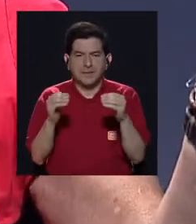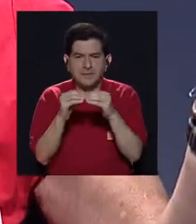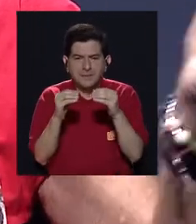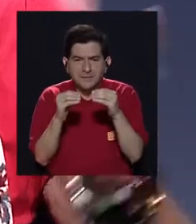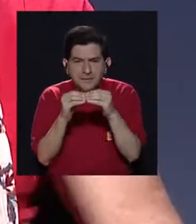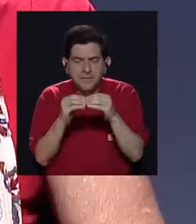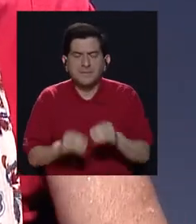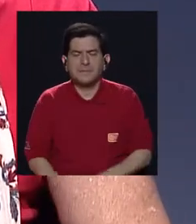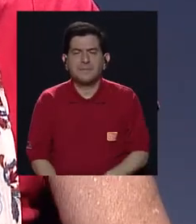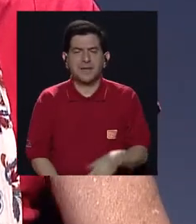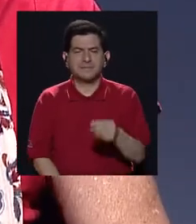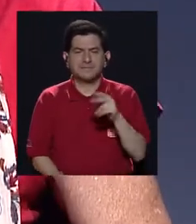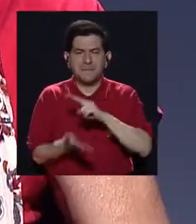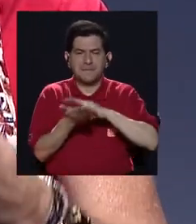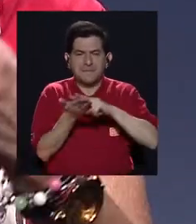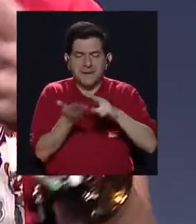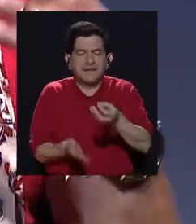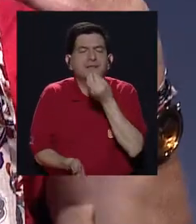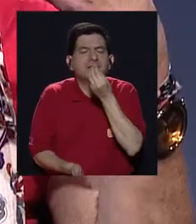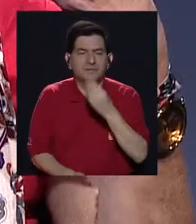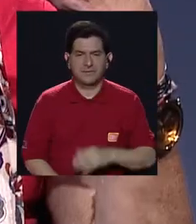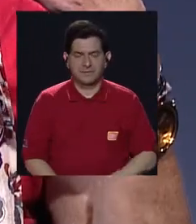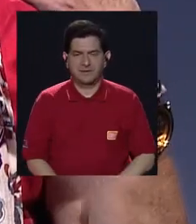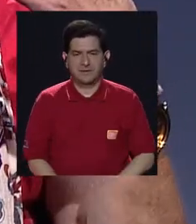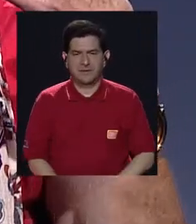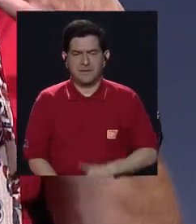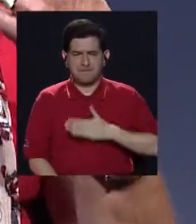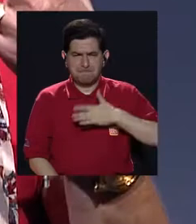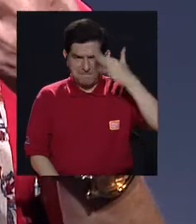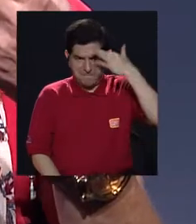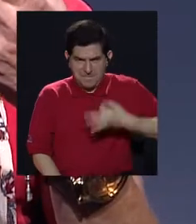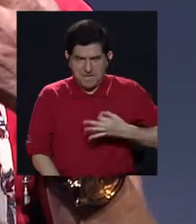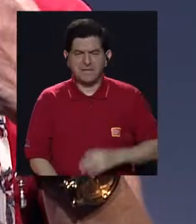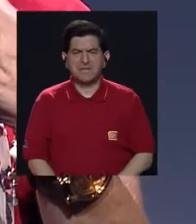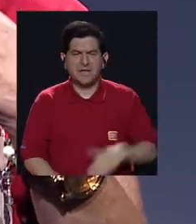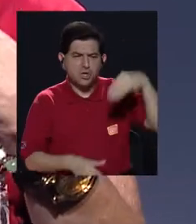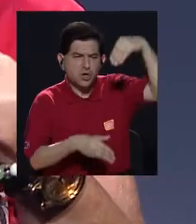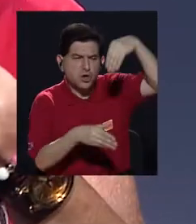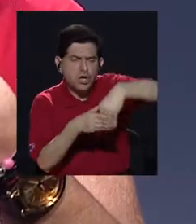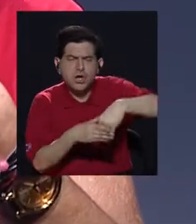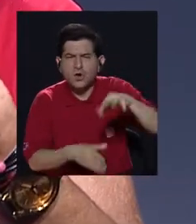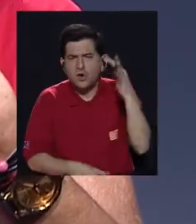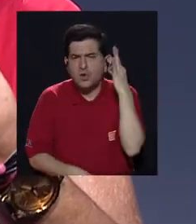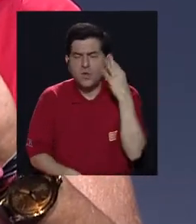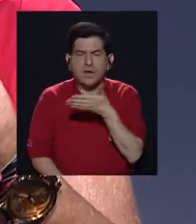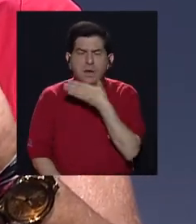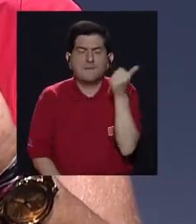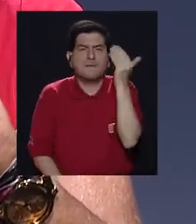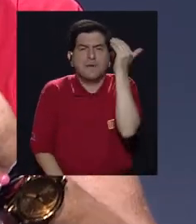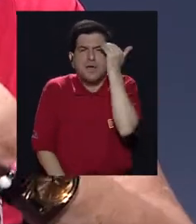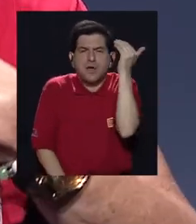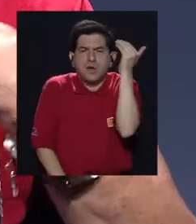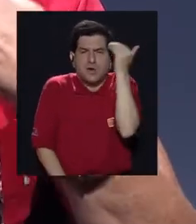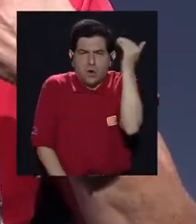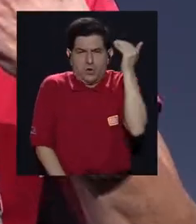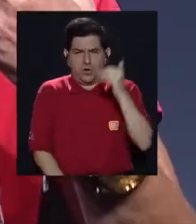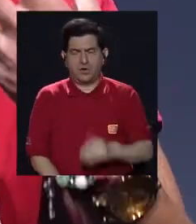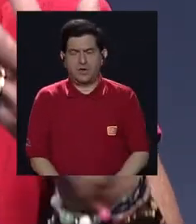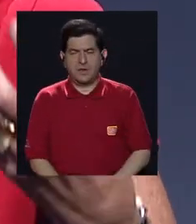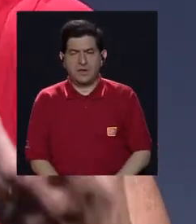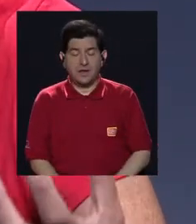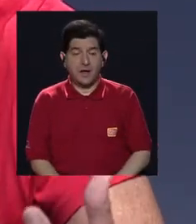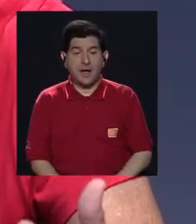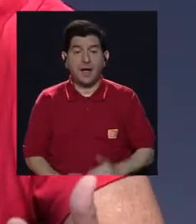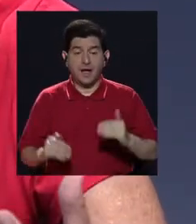bueno entonces mi criterio es cómo insertar a la mujer con un mejor